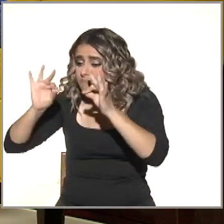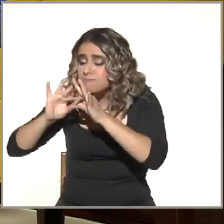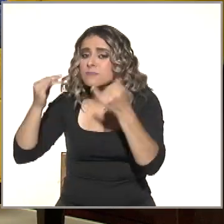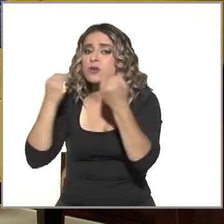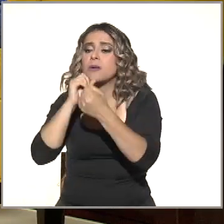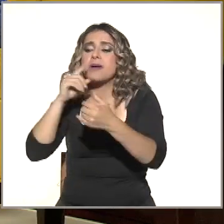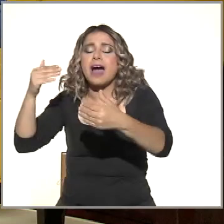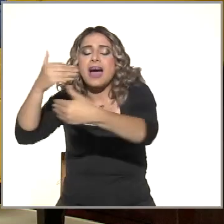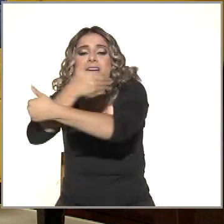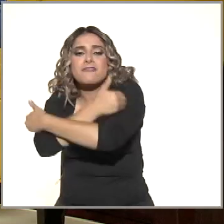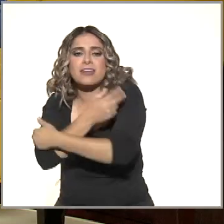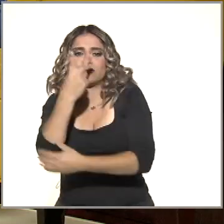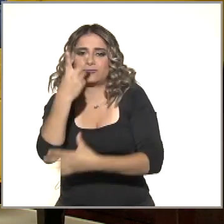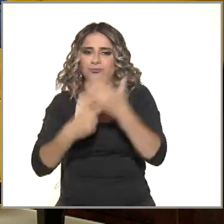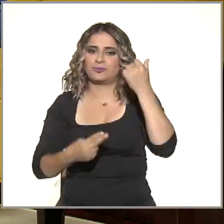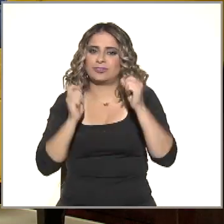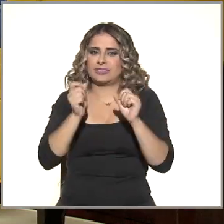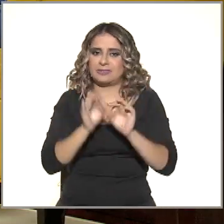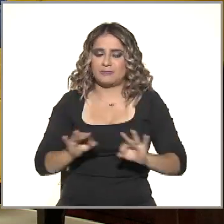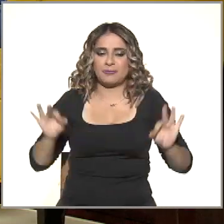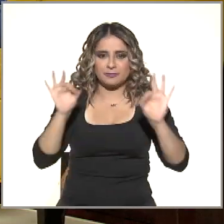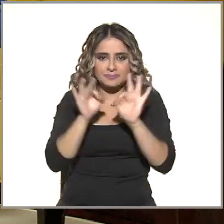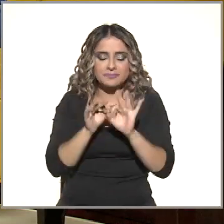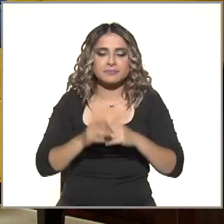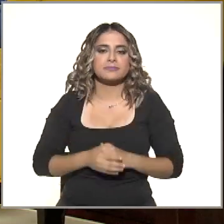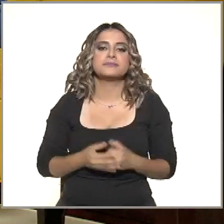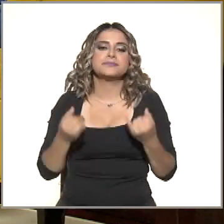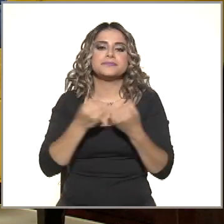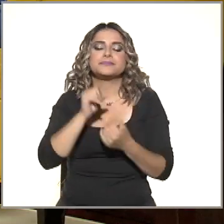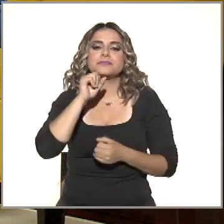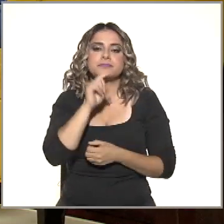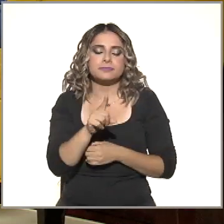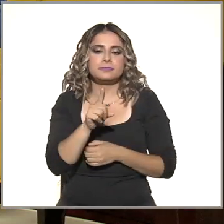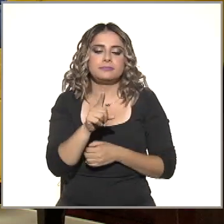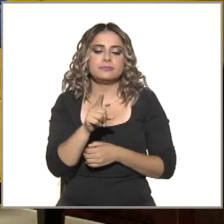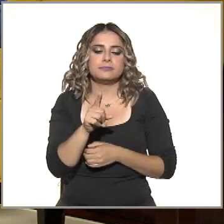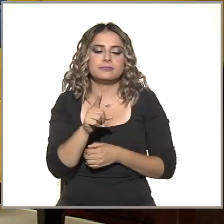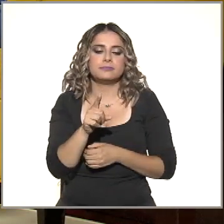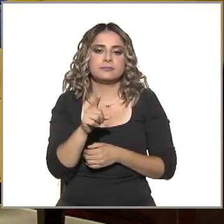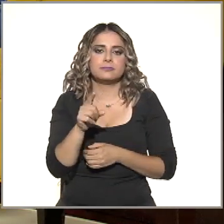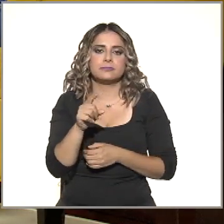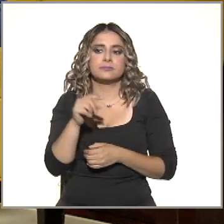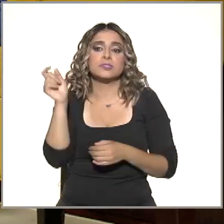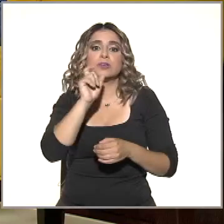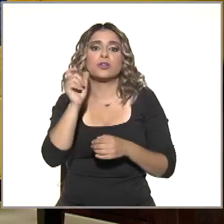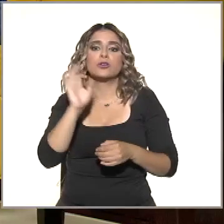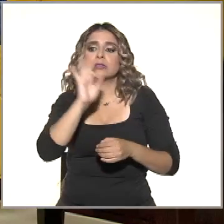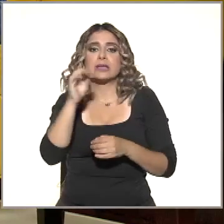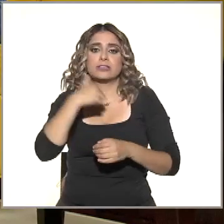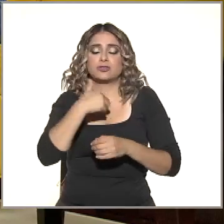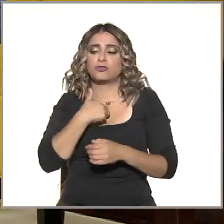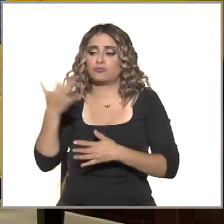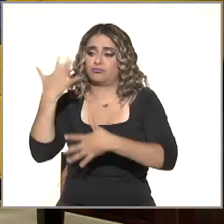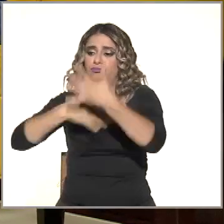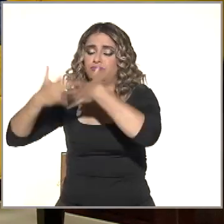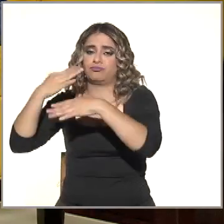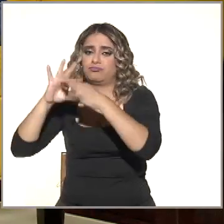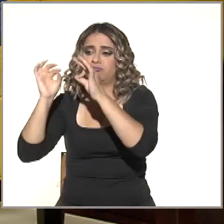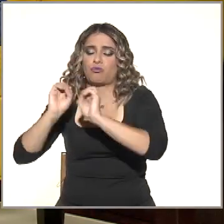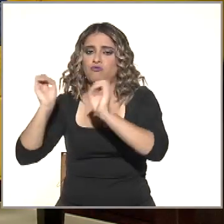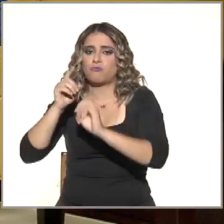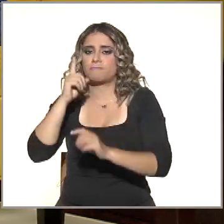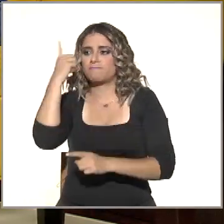supuesto. Es que aparte también vamos a hablar de lo que decimos cuando no hablamos. Ah, claro. Que también